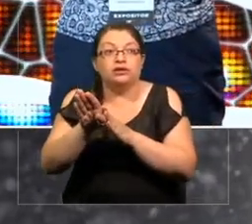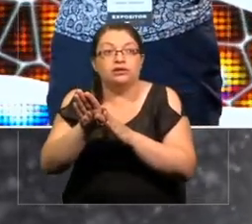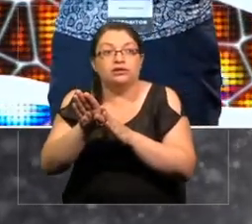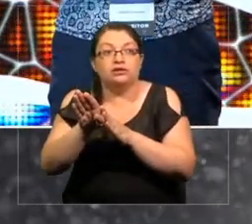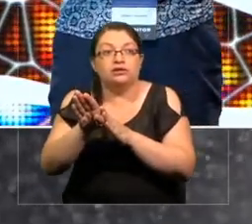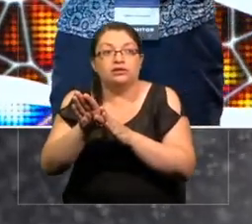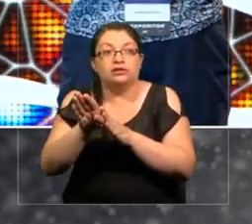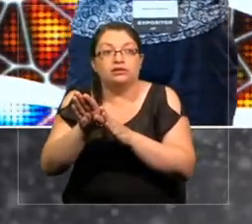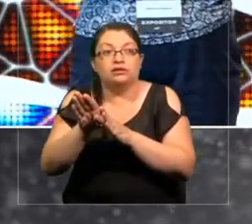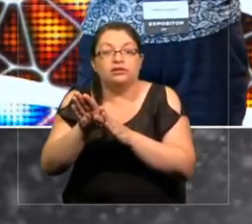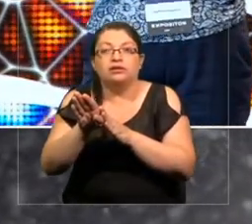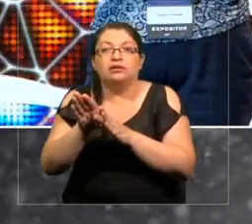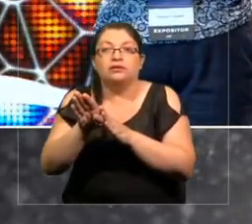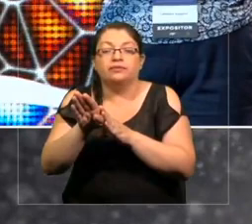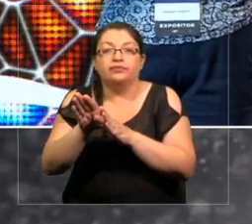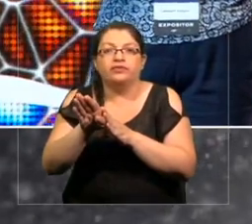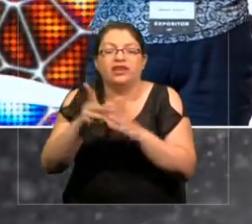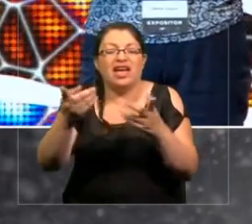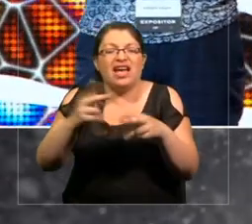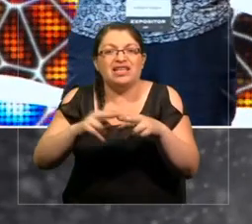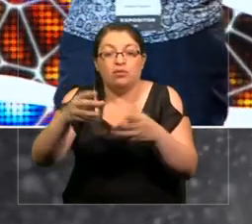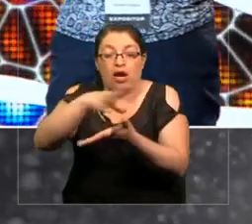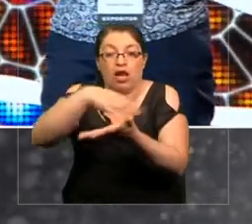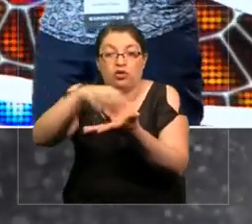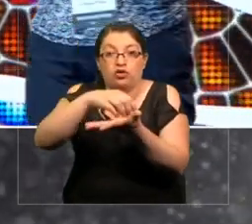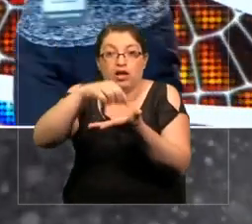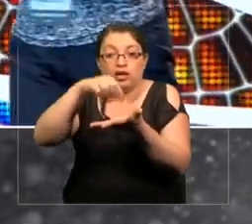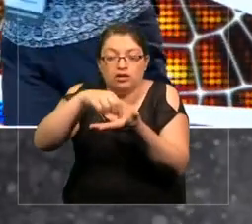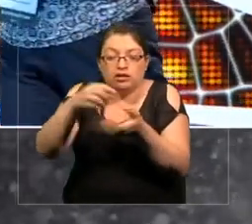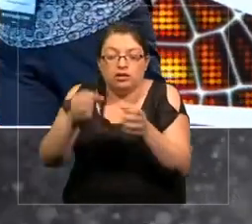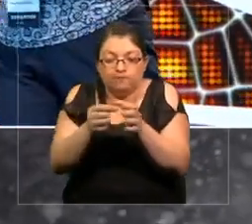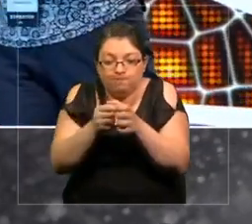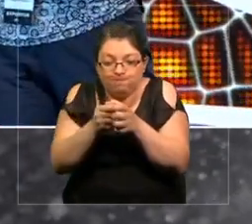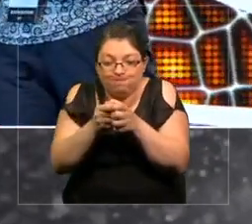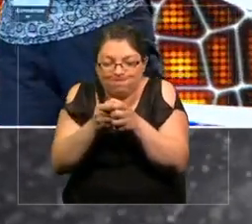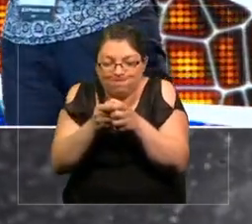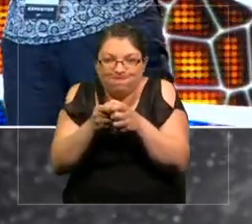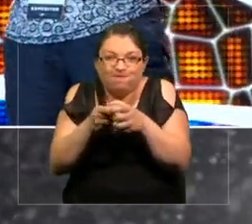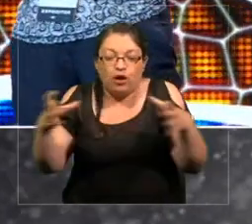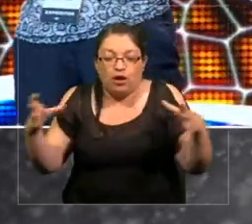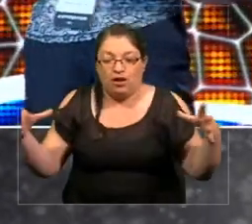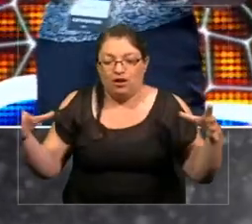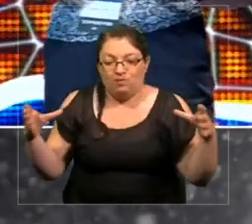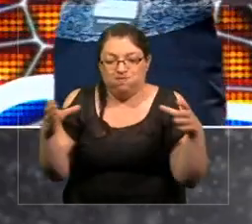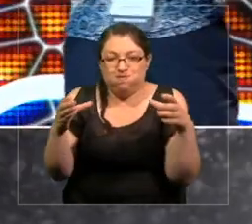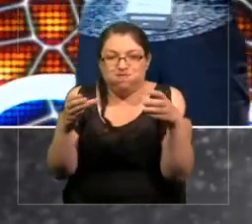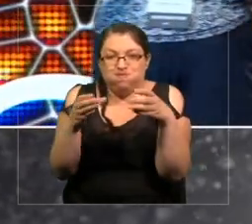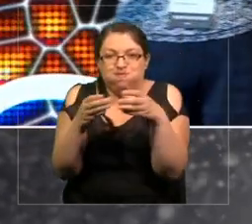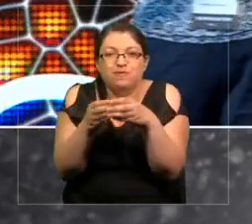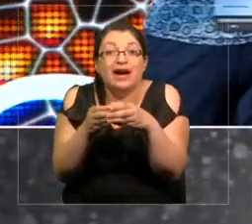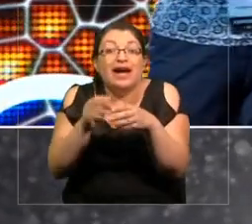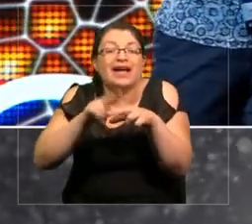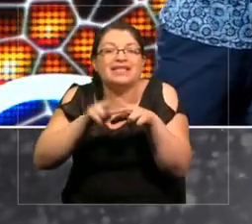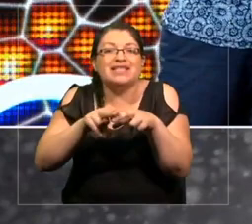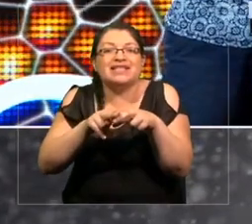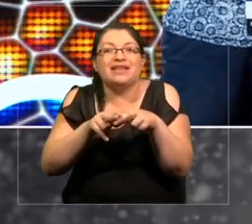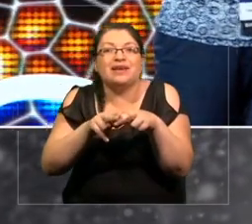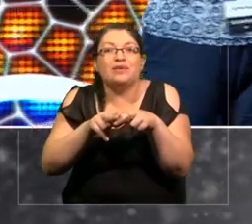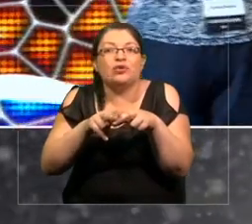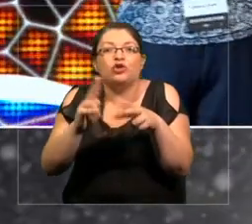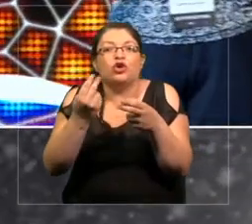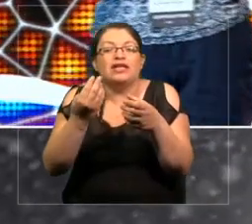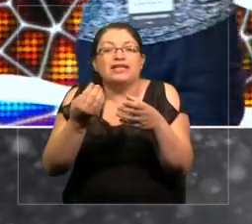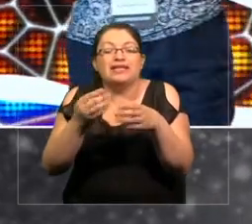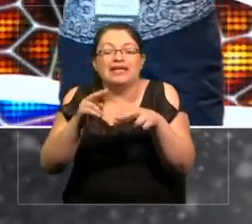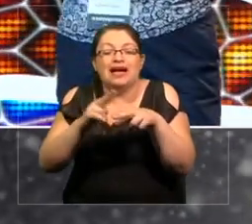así hacia adentro densificando las ciudades vamos a evitar de crecer vamos a absorber parte del crecimiento sin organizar